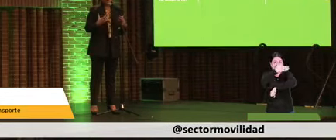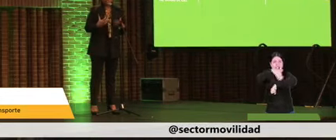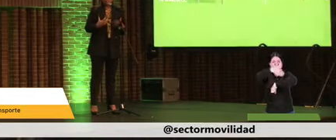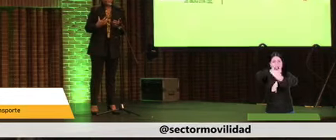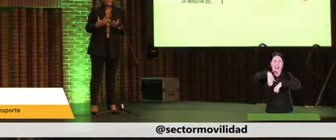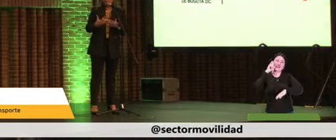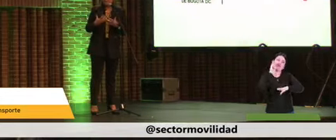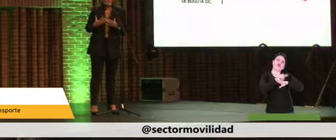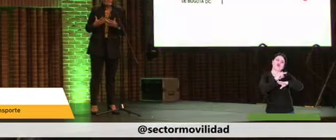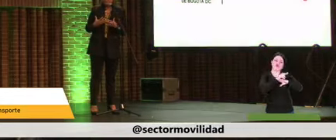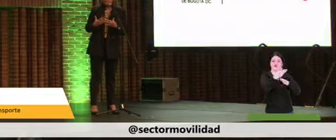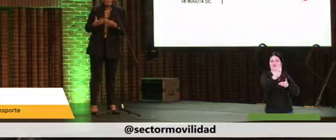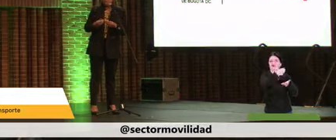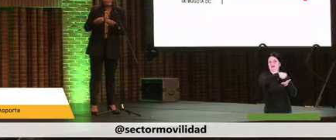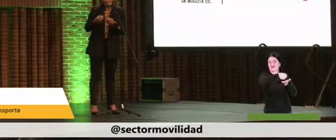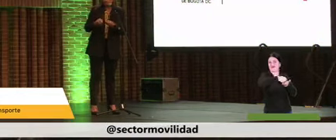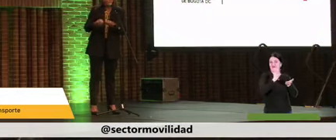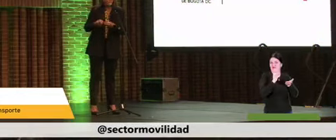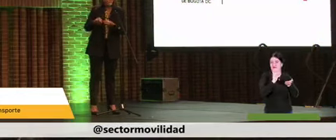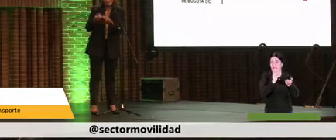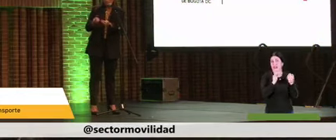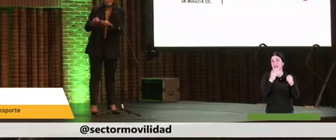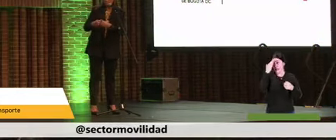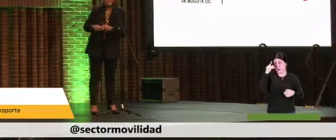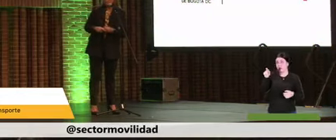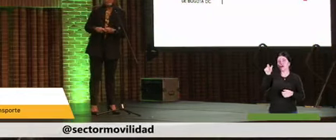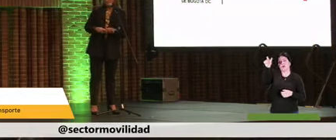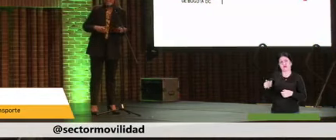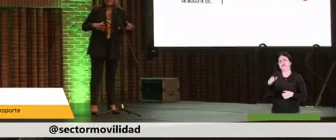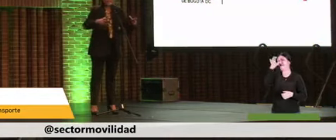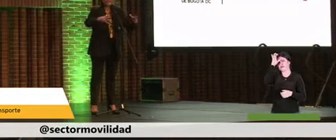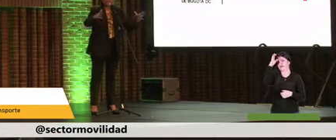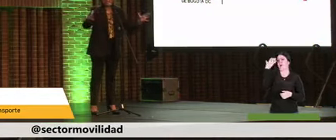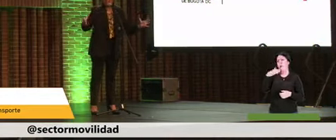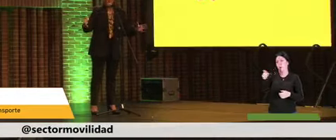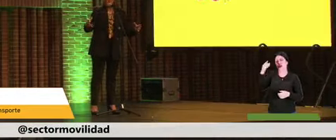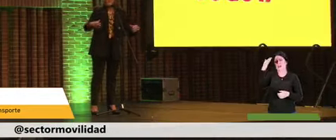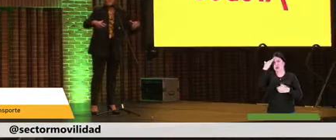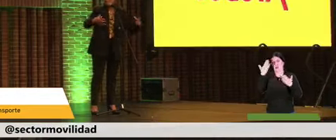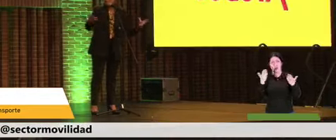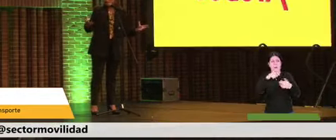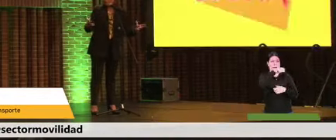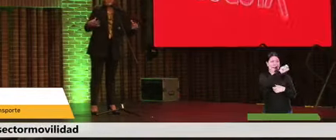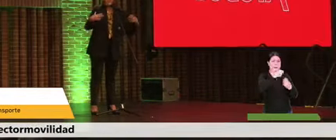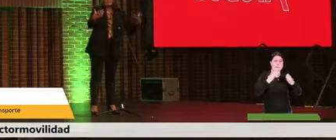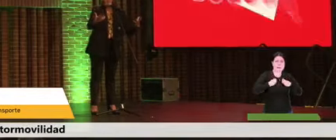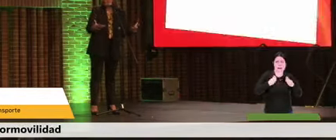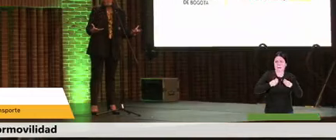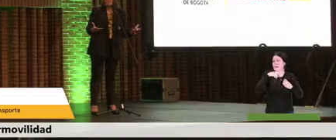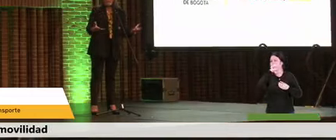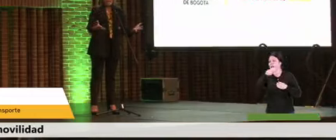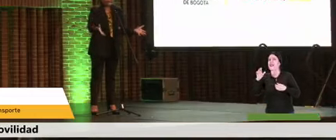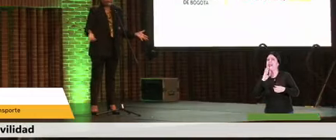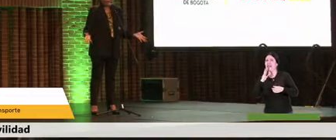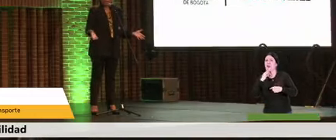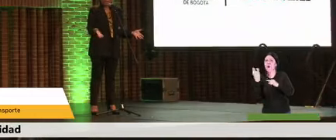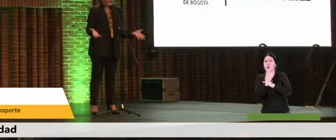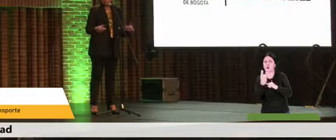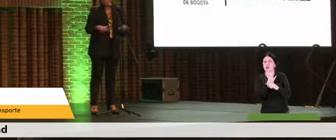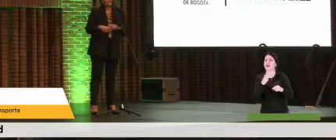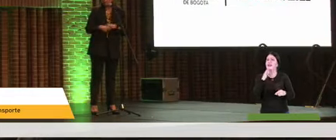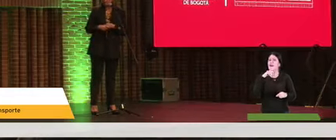Nosotros reconocemos que estas personas tienen un conocimiento muy valioso acerca de los residentes, de los usuarios que permanentemente